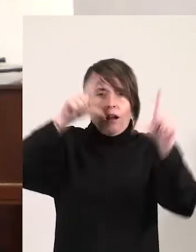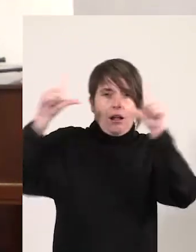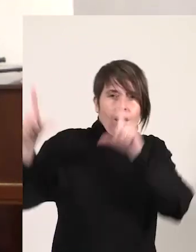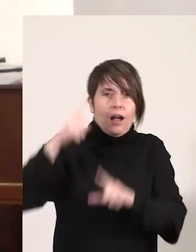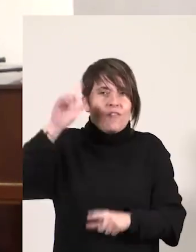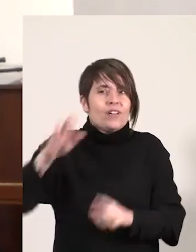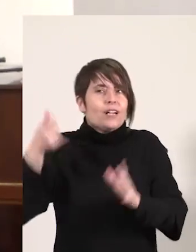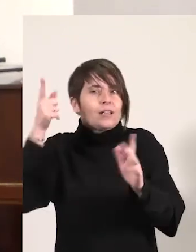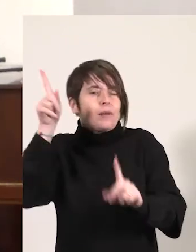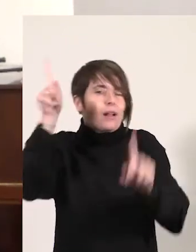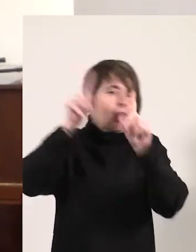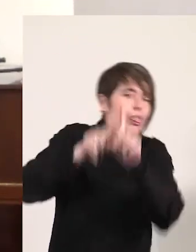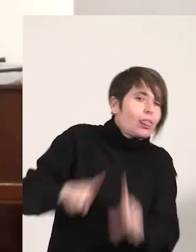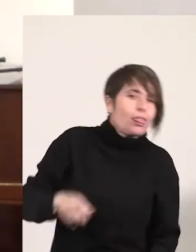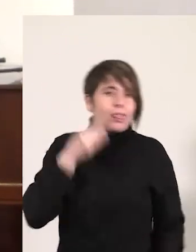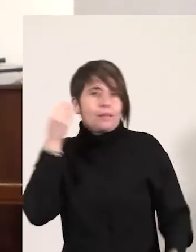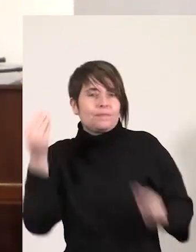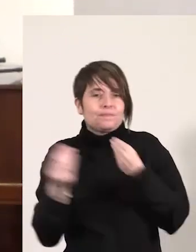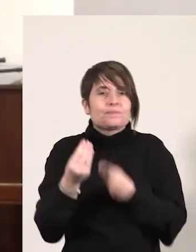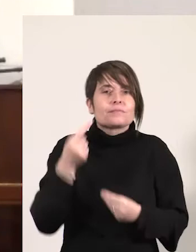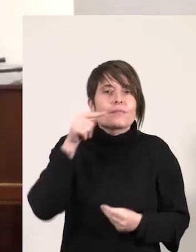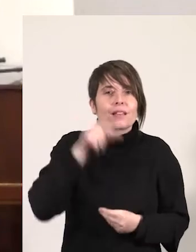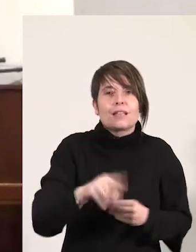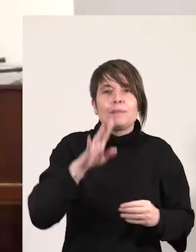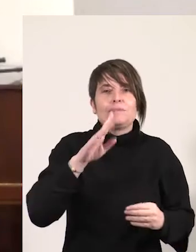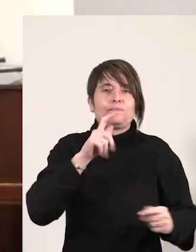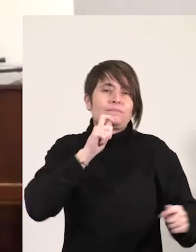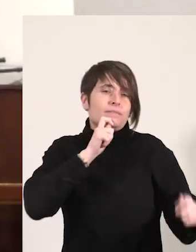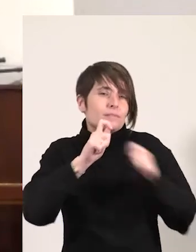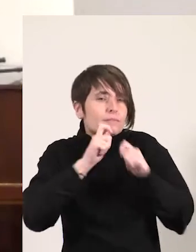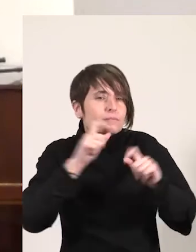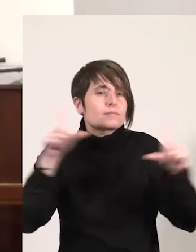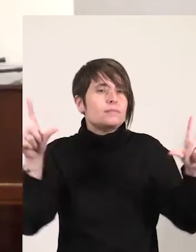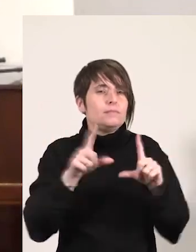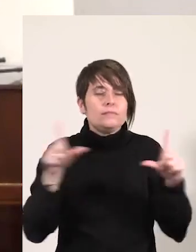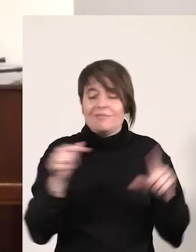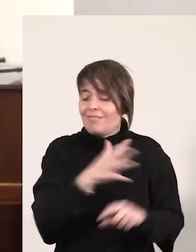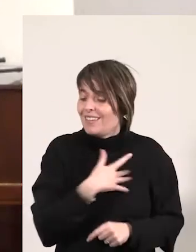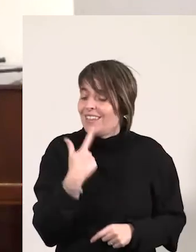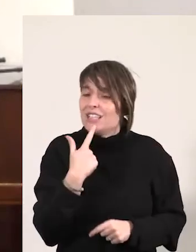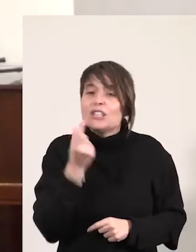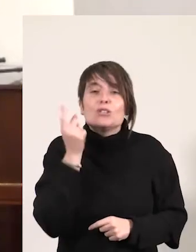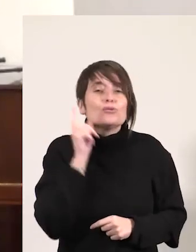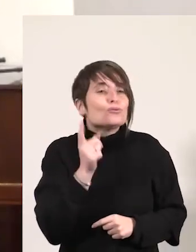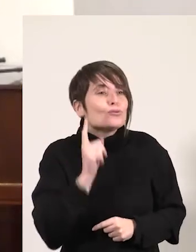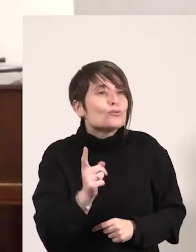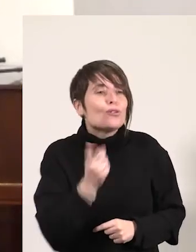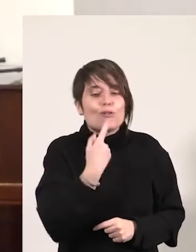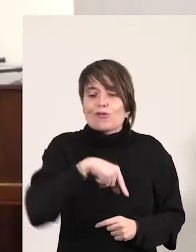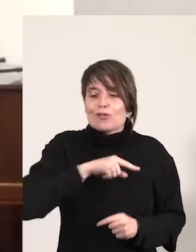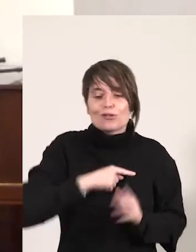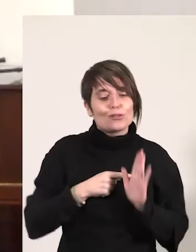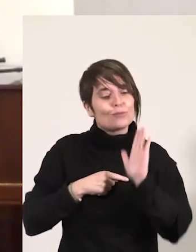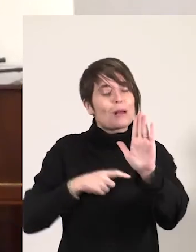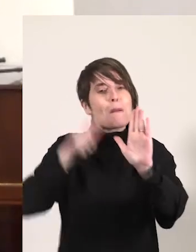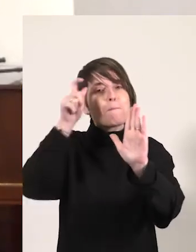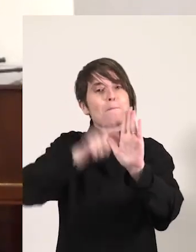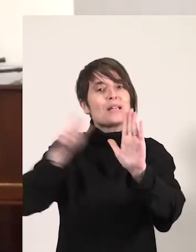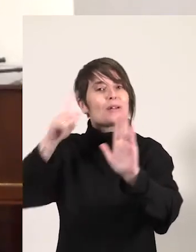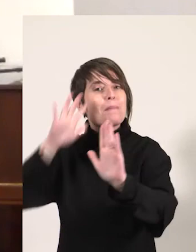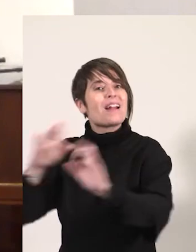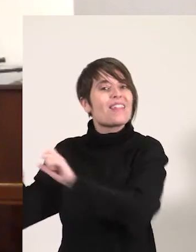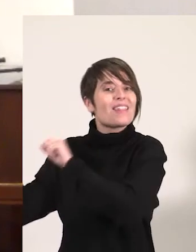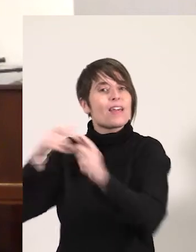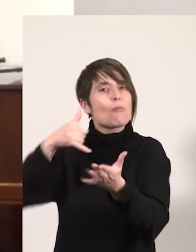han mostrado. Nos están distrayendo también de lo que nos pasa aquí. En cuanto a los medios de comunicación, tener clarísimo que no solo